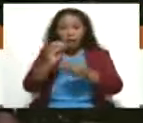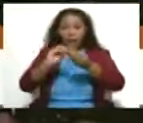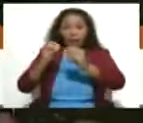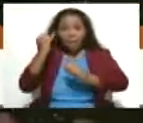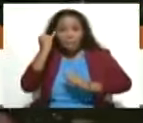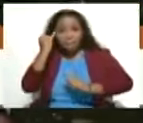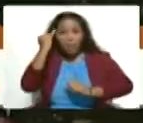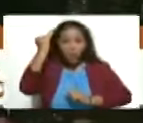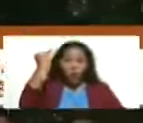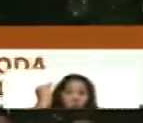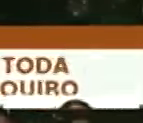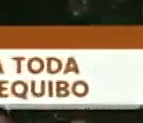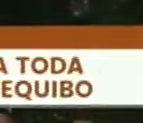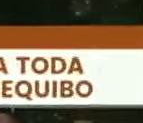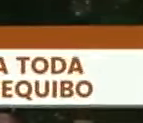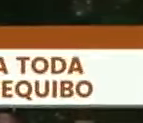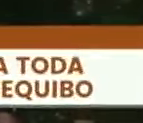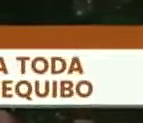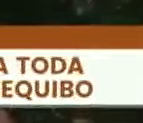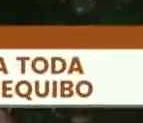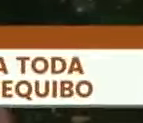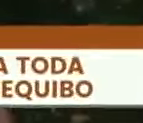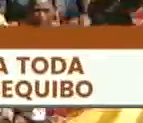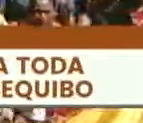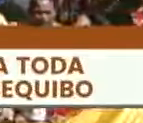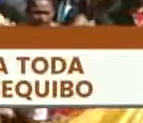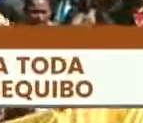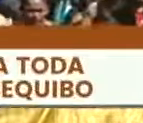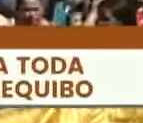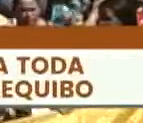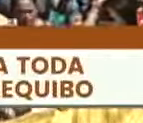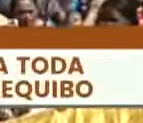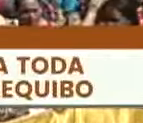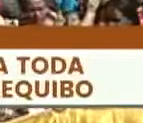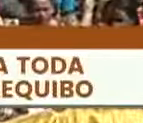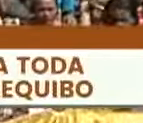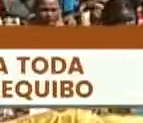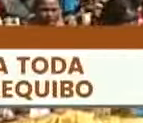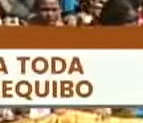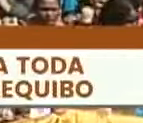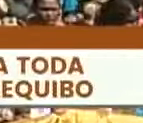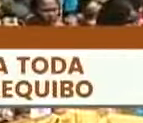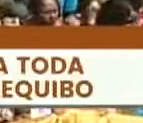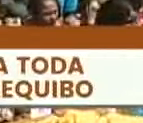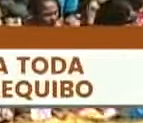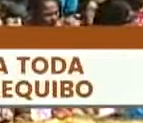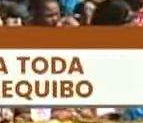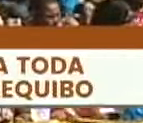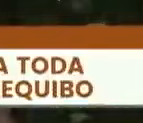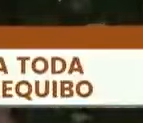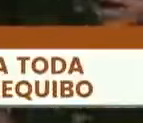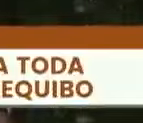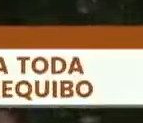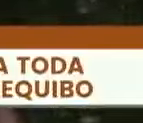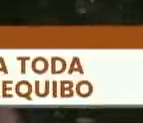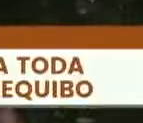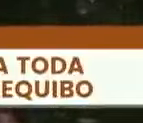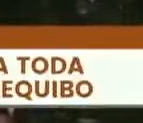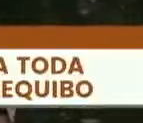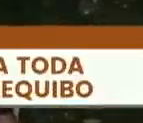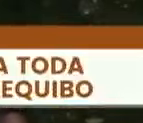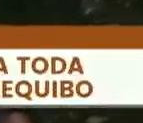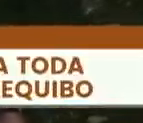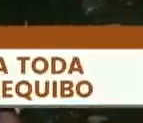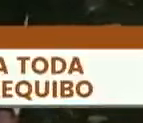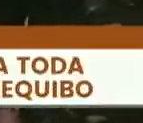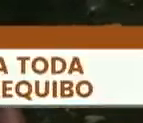creación del Estado Guayana Esequiba? Sí. Pero eso tiene otros aparte, además de un plan de